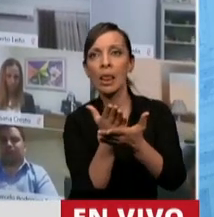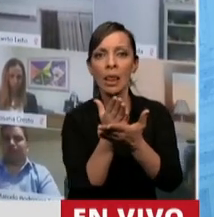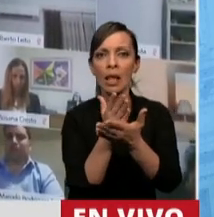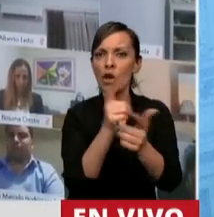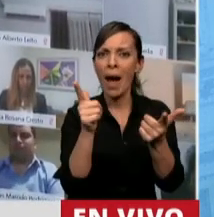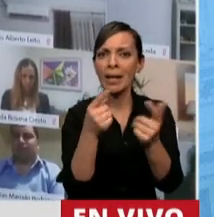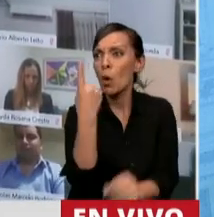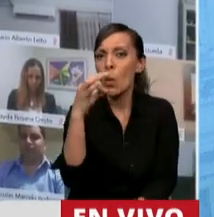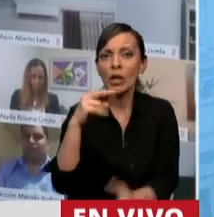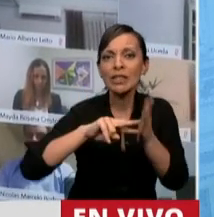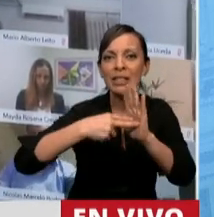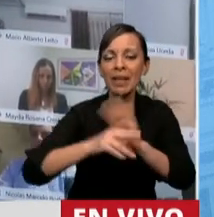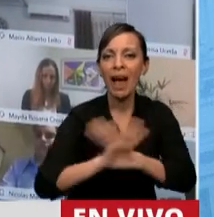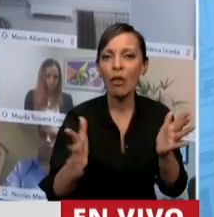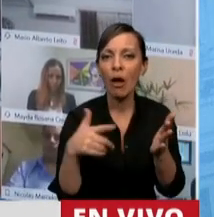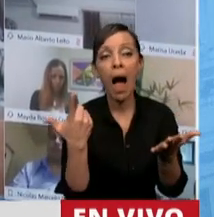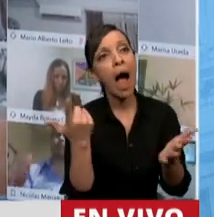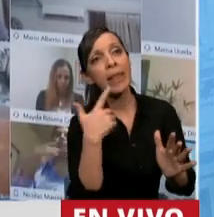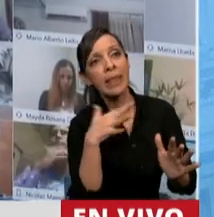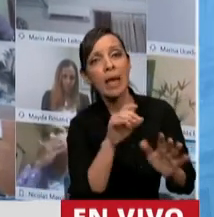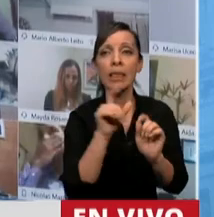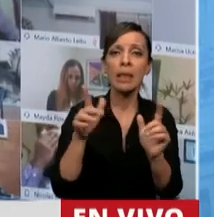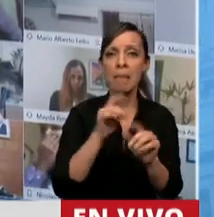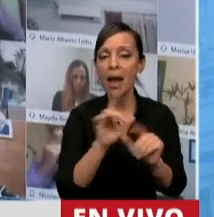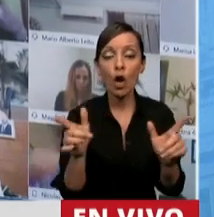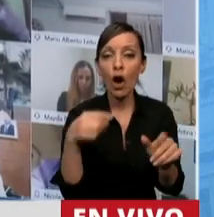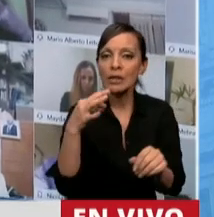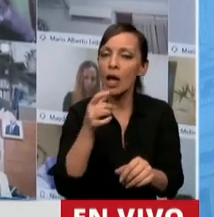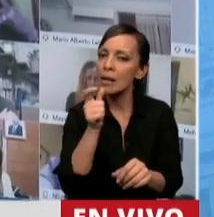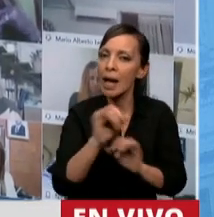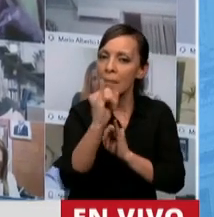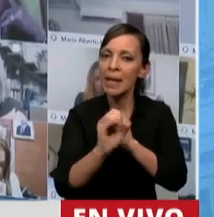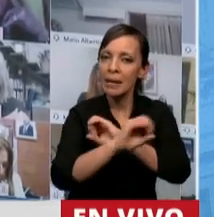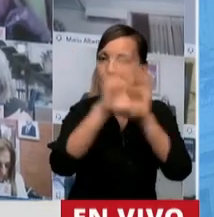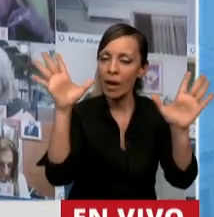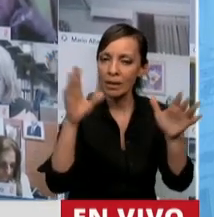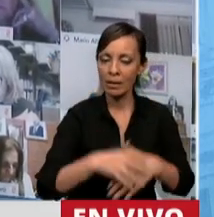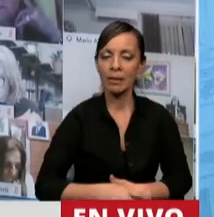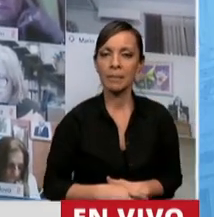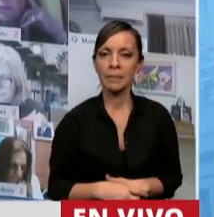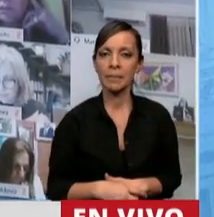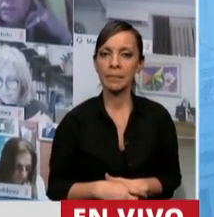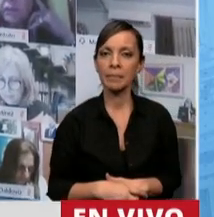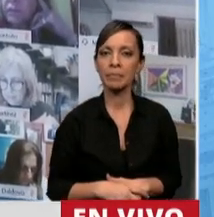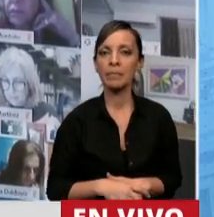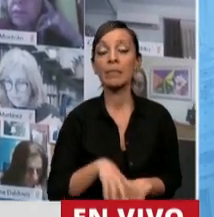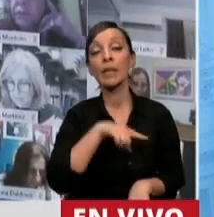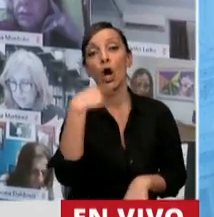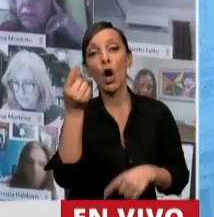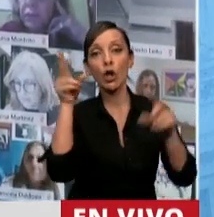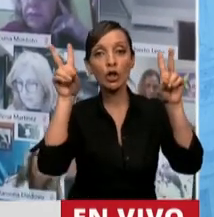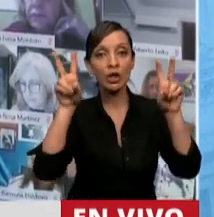hay otra interpretación posible. Y esto lo vamos a decir todas las veces que lo tengamos que decir, en todos los ámbitos que lo tengamos que decir. Otra cuestión